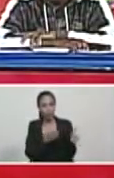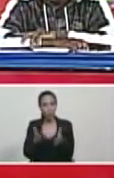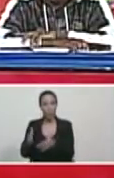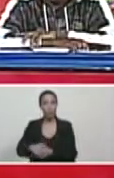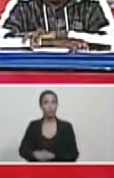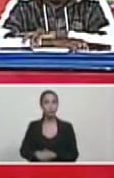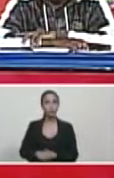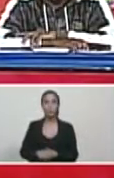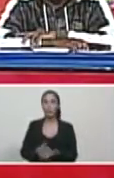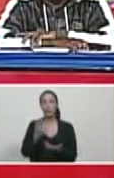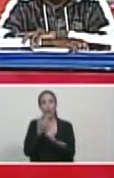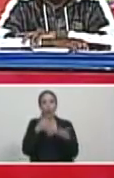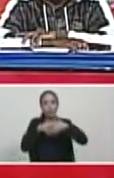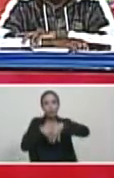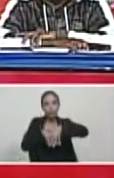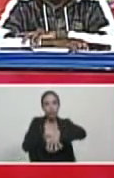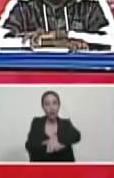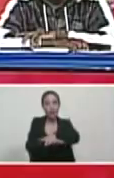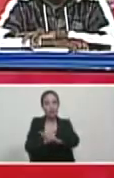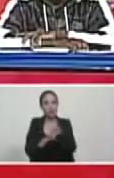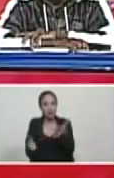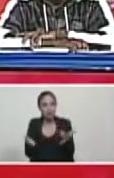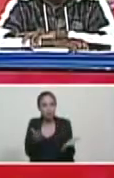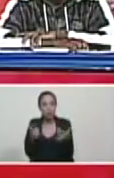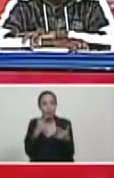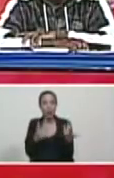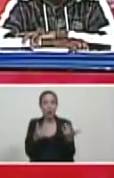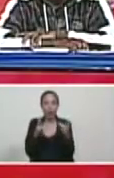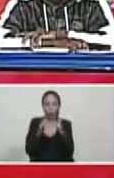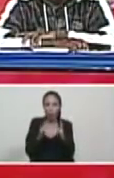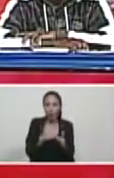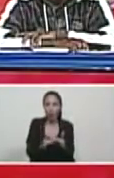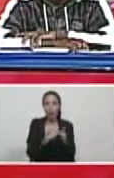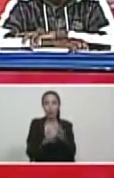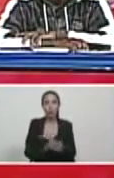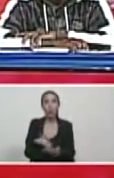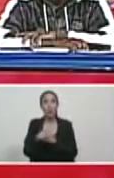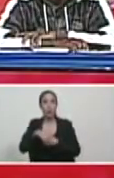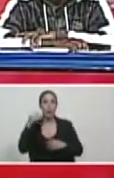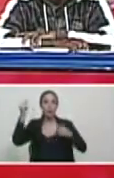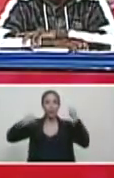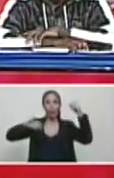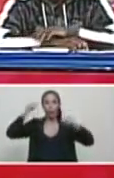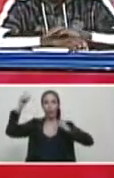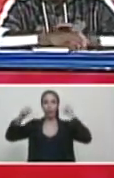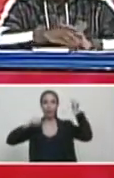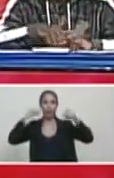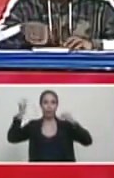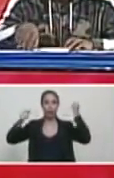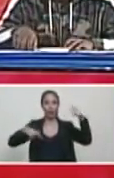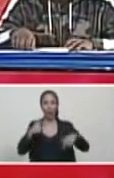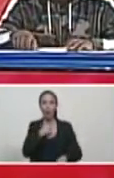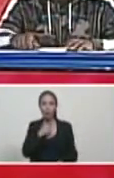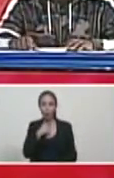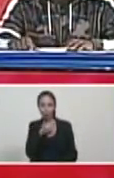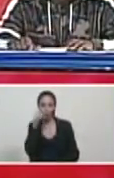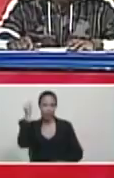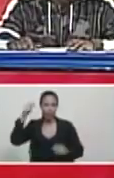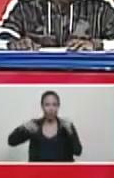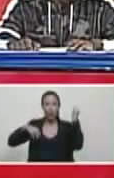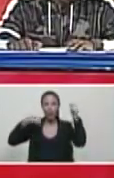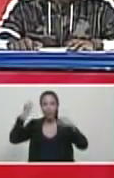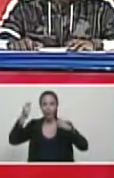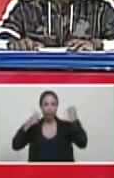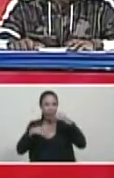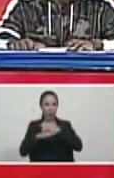íbamos creando alianzas profundas, profundas, en los matinés. ¿Quién le gusta ir a los matinés? ¿Eso